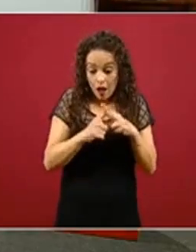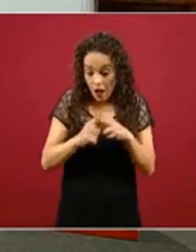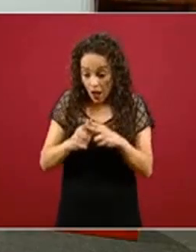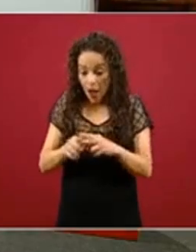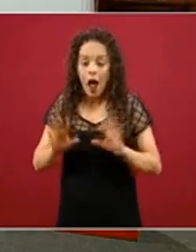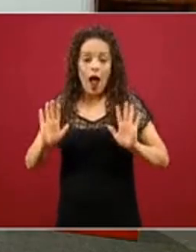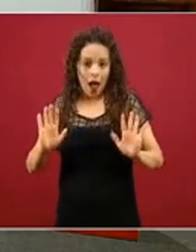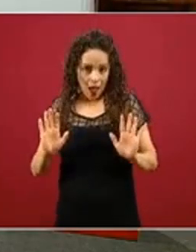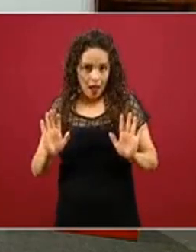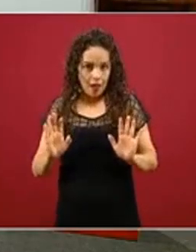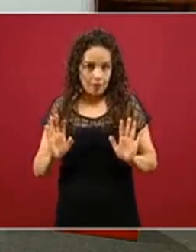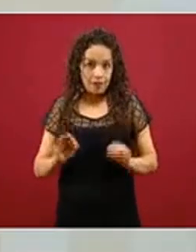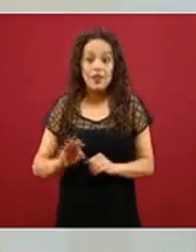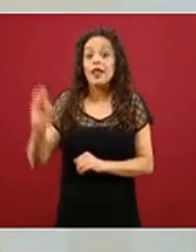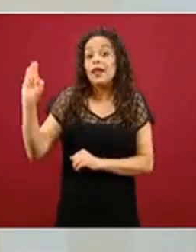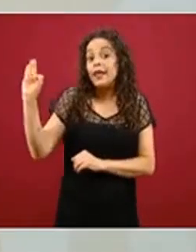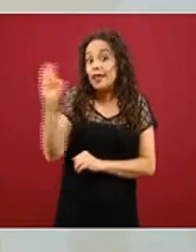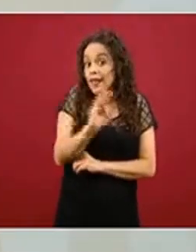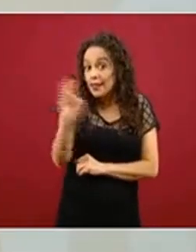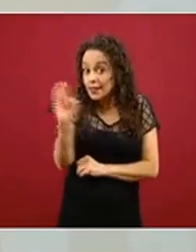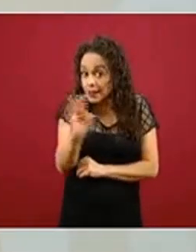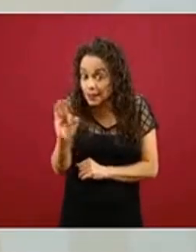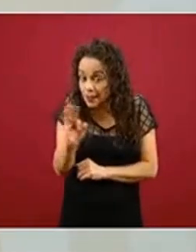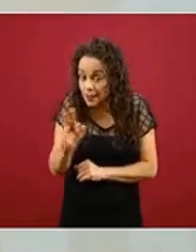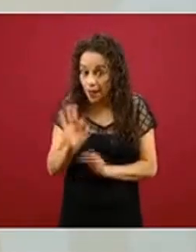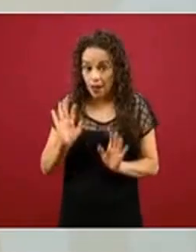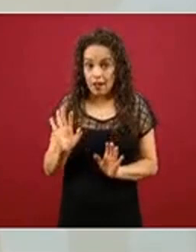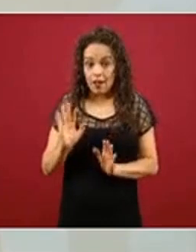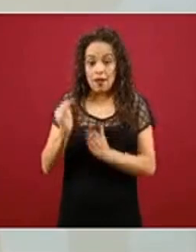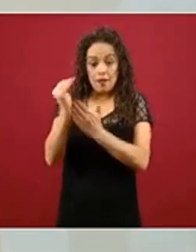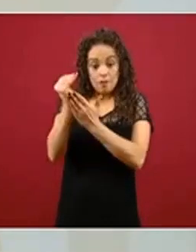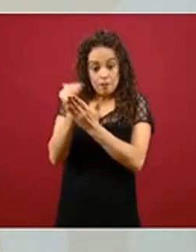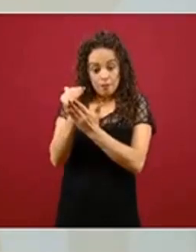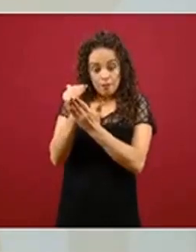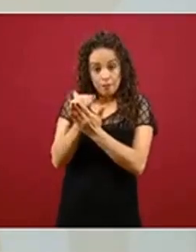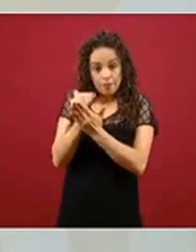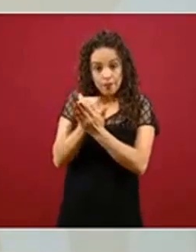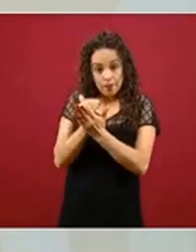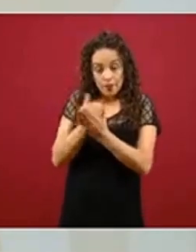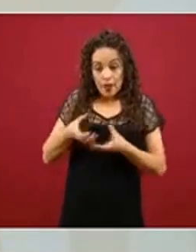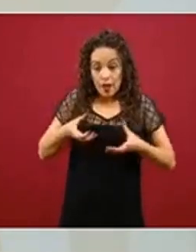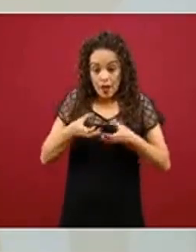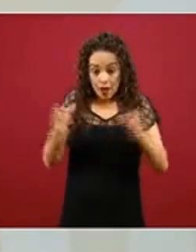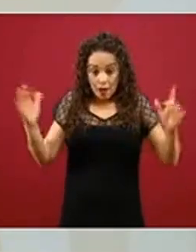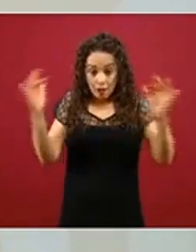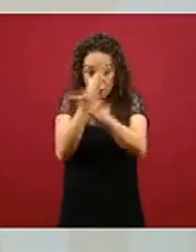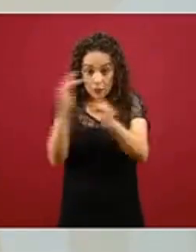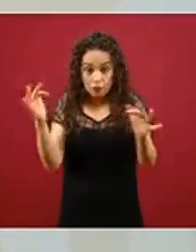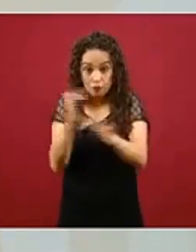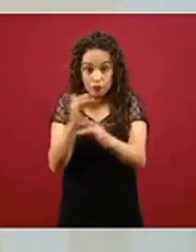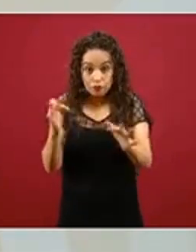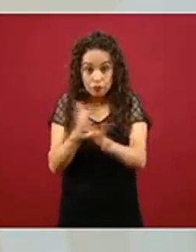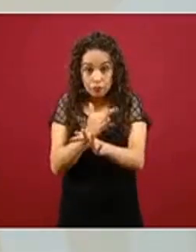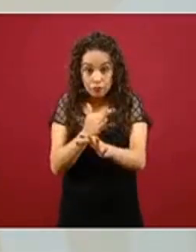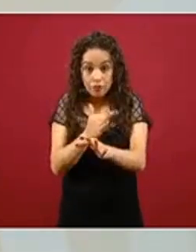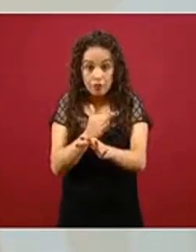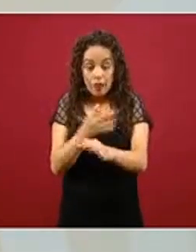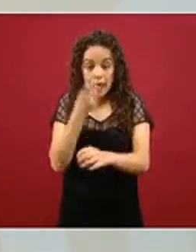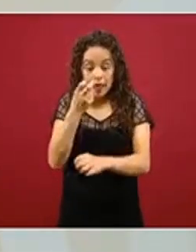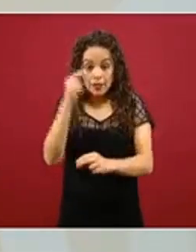y solo sí, la reducción de la movilidad se mantiene en el nivel